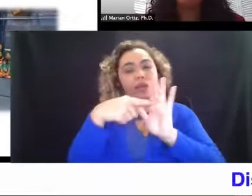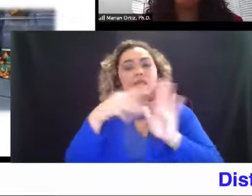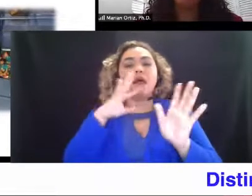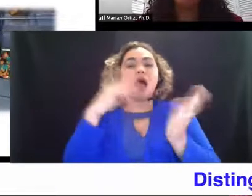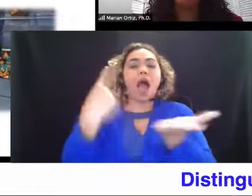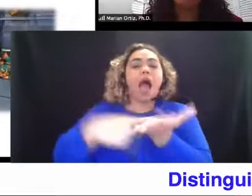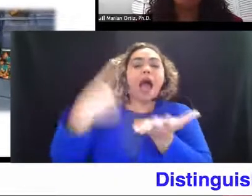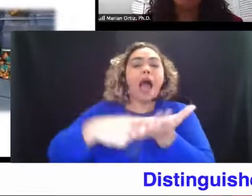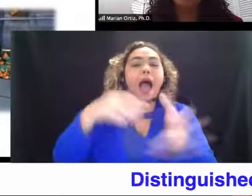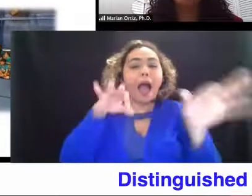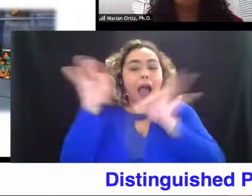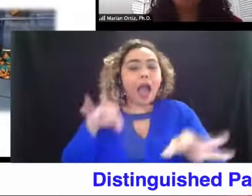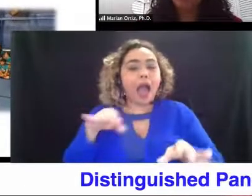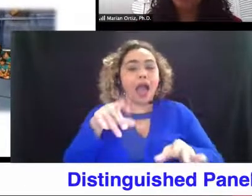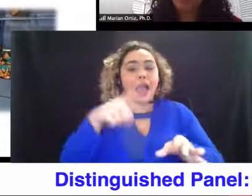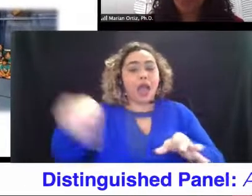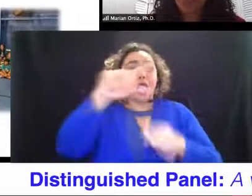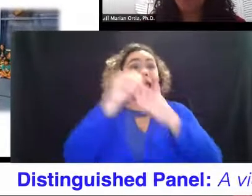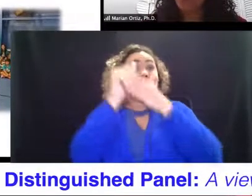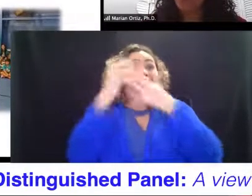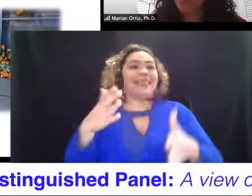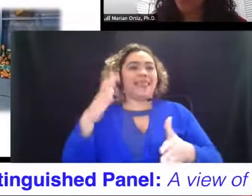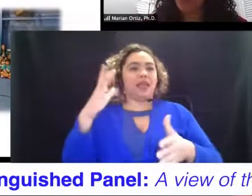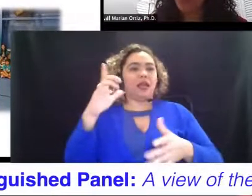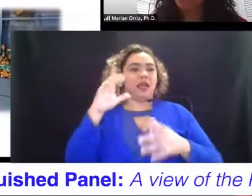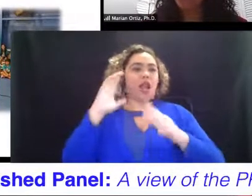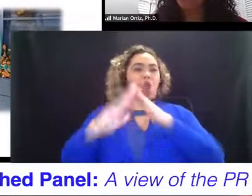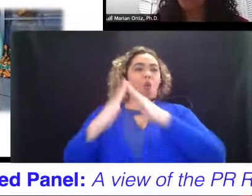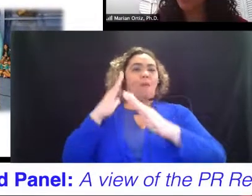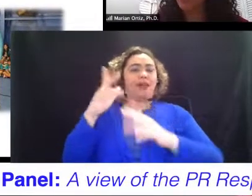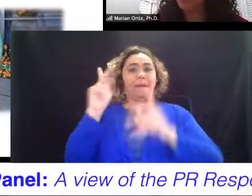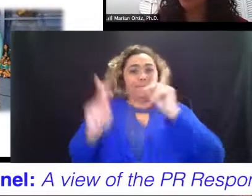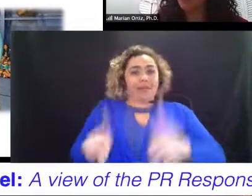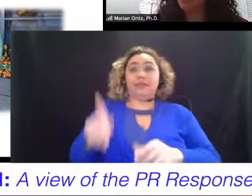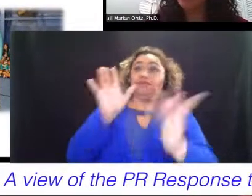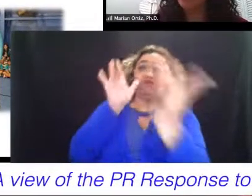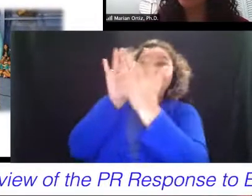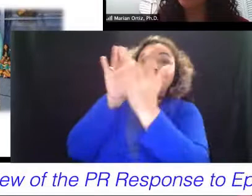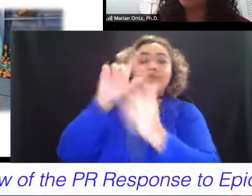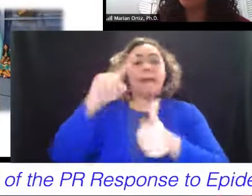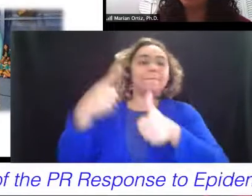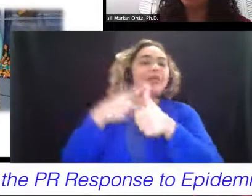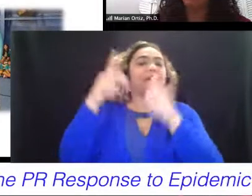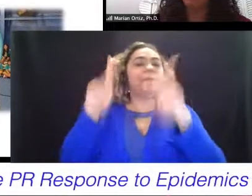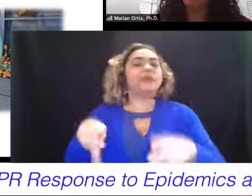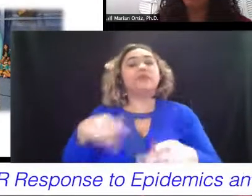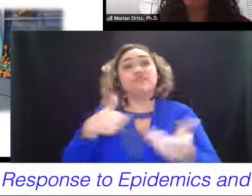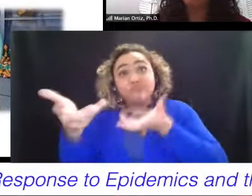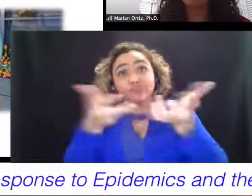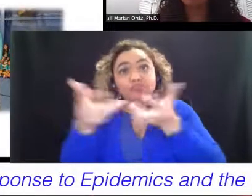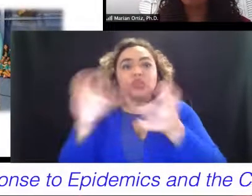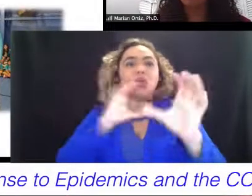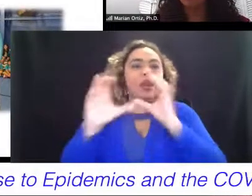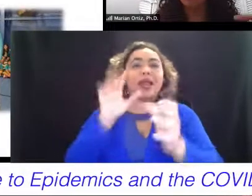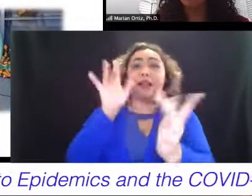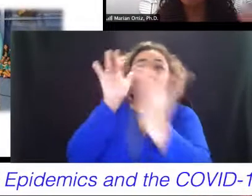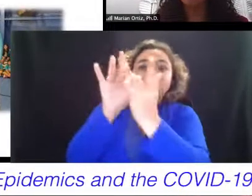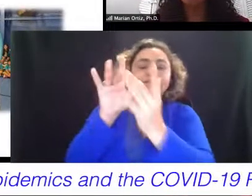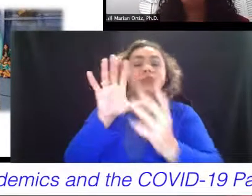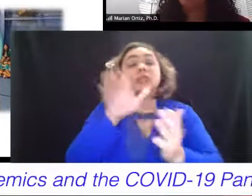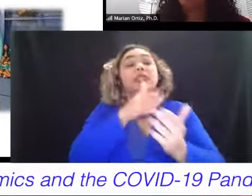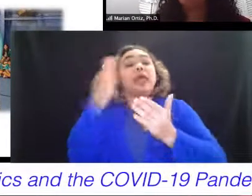con los líderes comunitarios, nos reunimos con ellos, son la primera línea que tenemos de comunicación. Luego